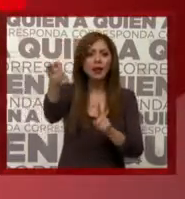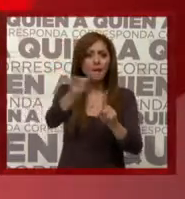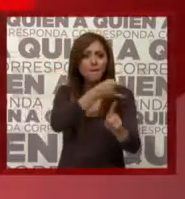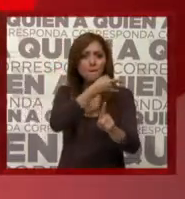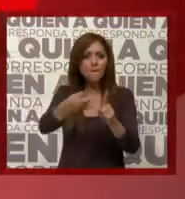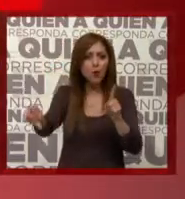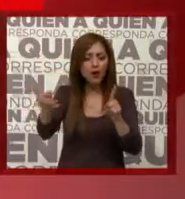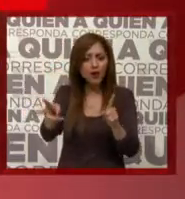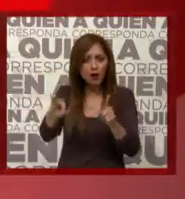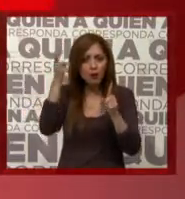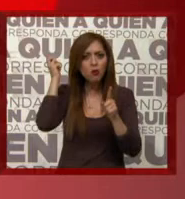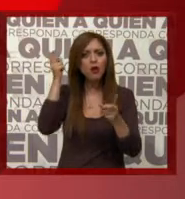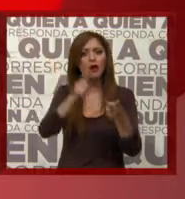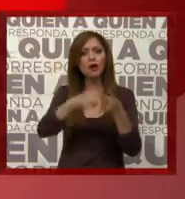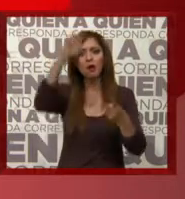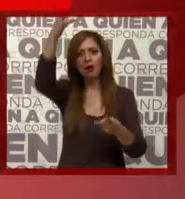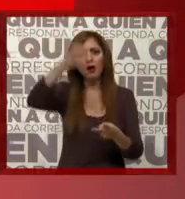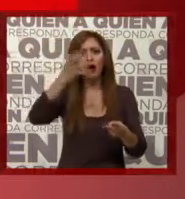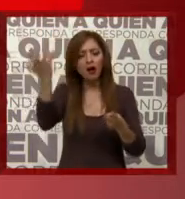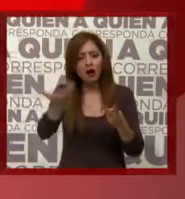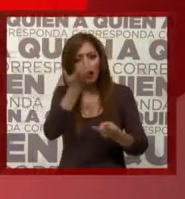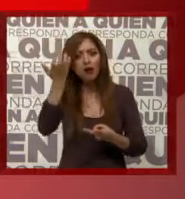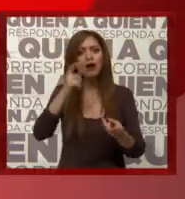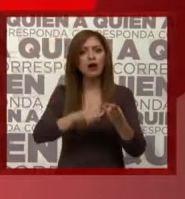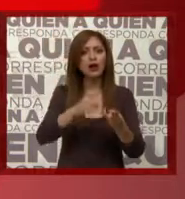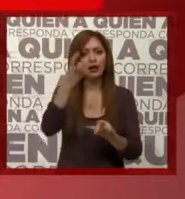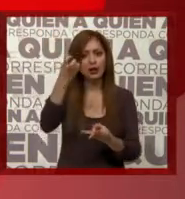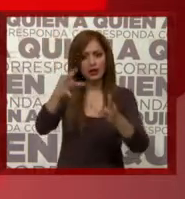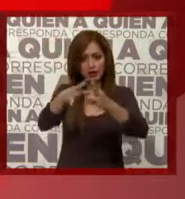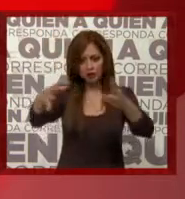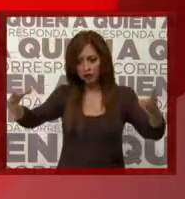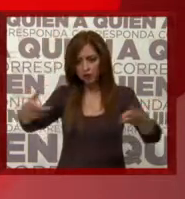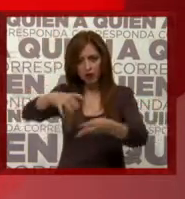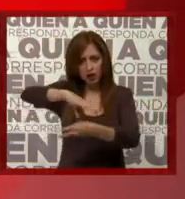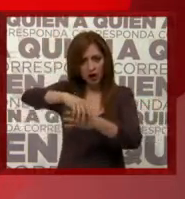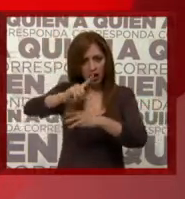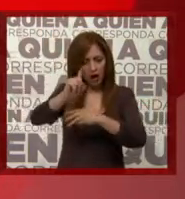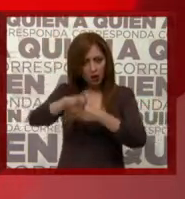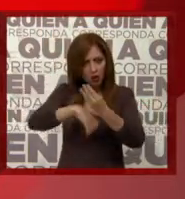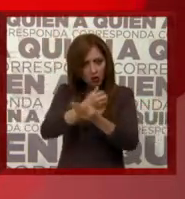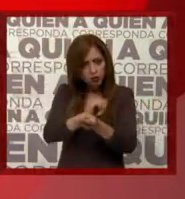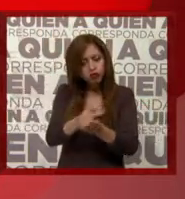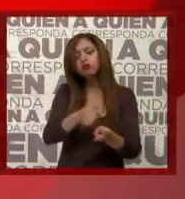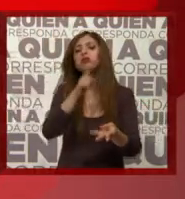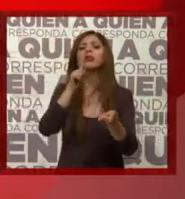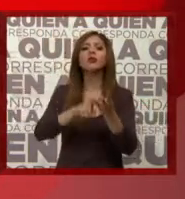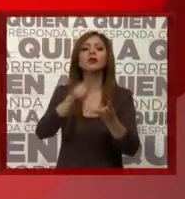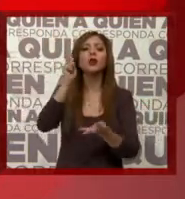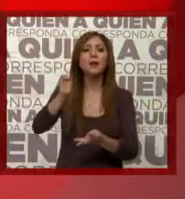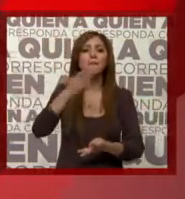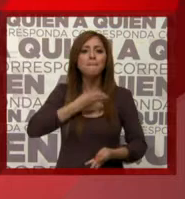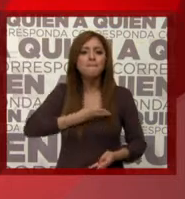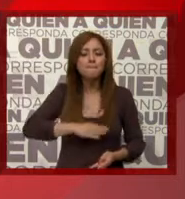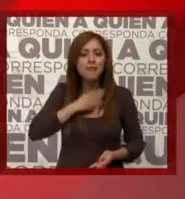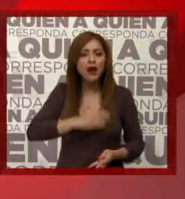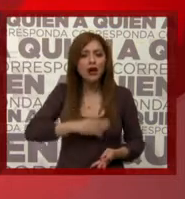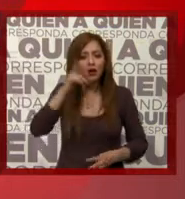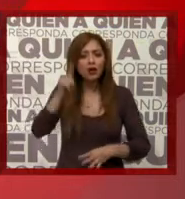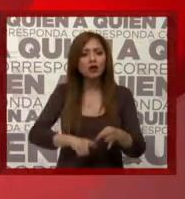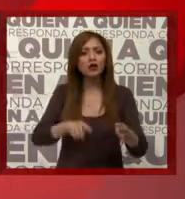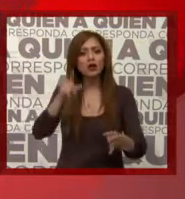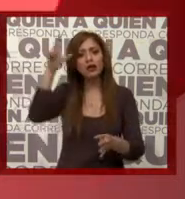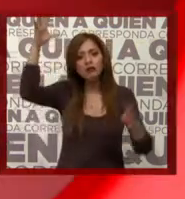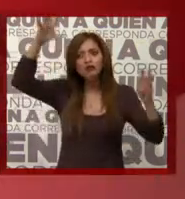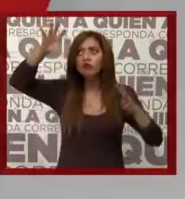casa, me robaron el boiler, me robaron 3 lavabos con pedestal, me robaron los aditamentos de los baños y me robaron las